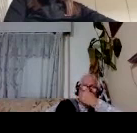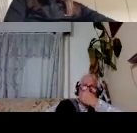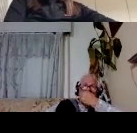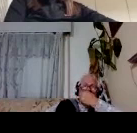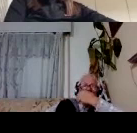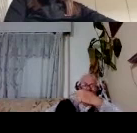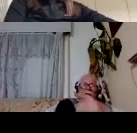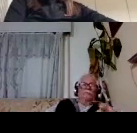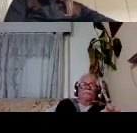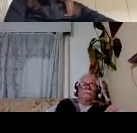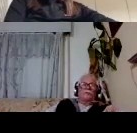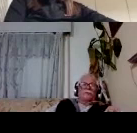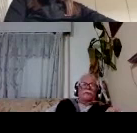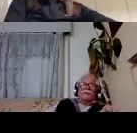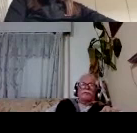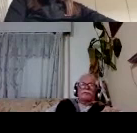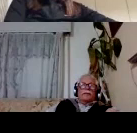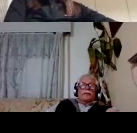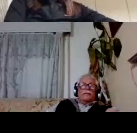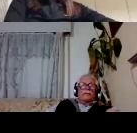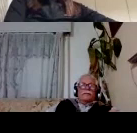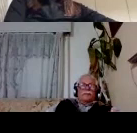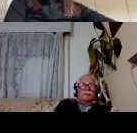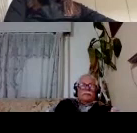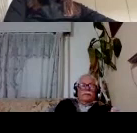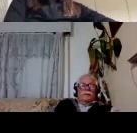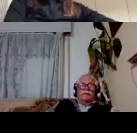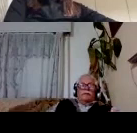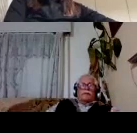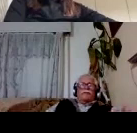es que es un desastre ¿no? ¿por qué? porque estaba muy lejos el ave